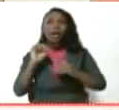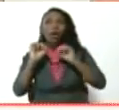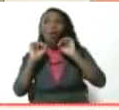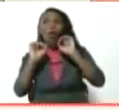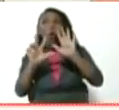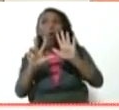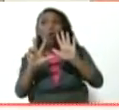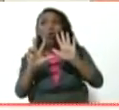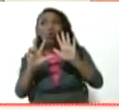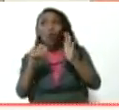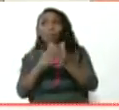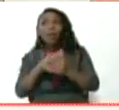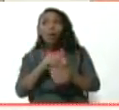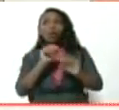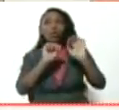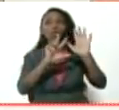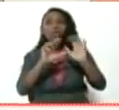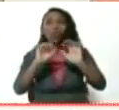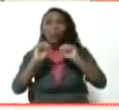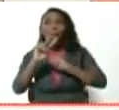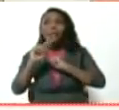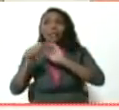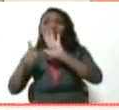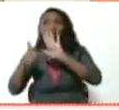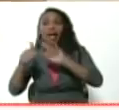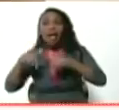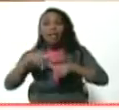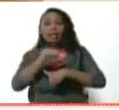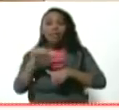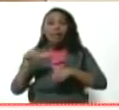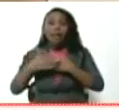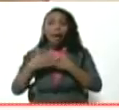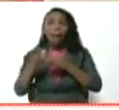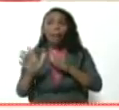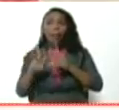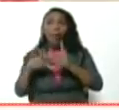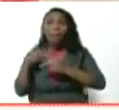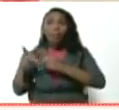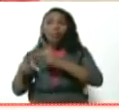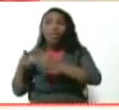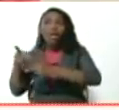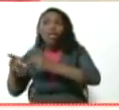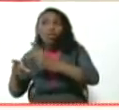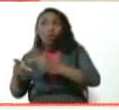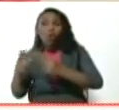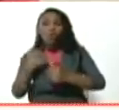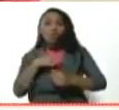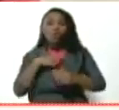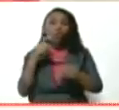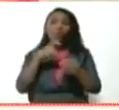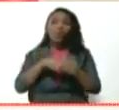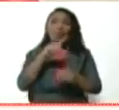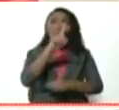138.826 esta semana. Desde que abrimos el proceso, llevamos inscritos